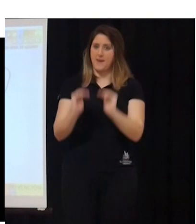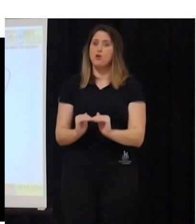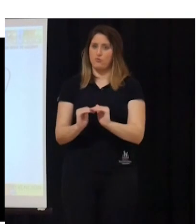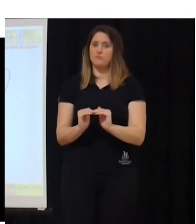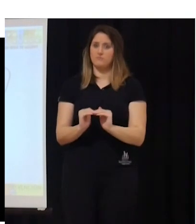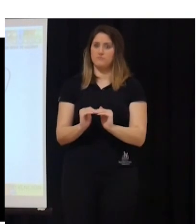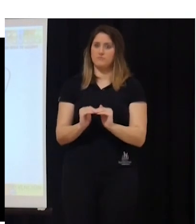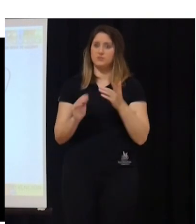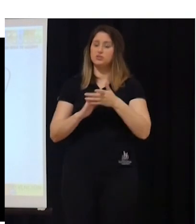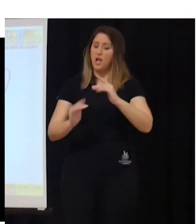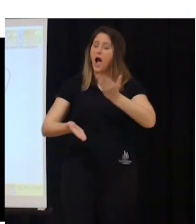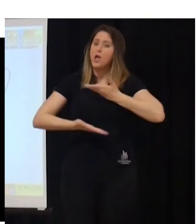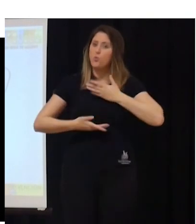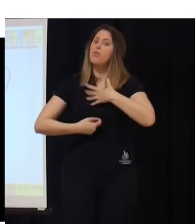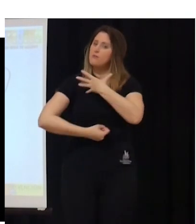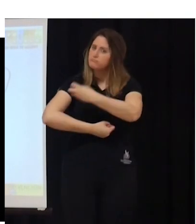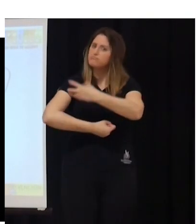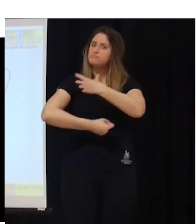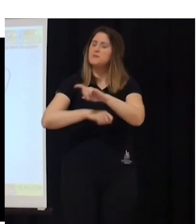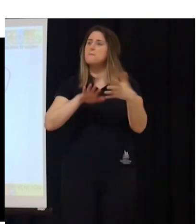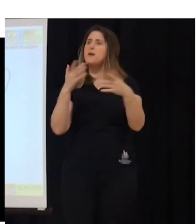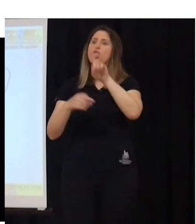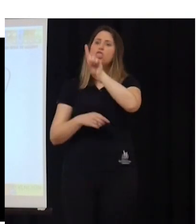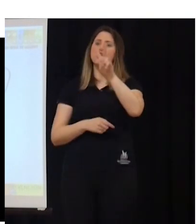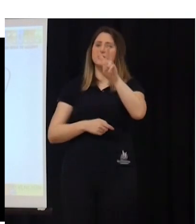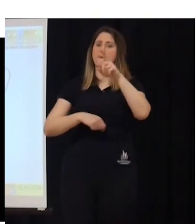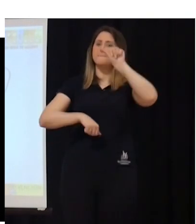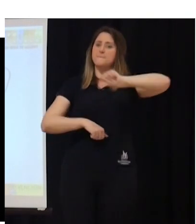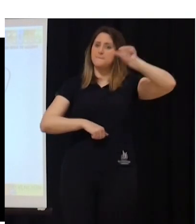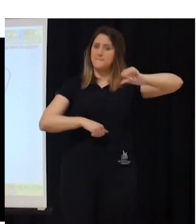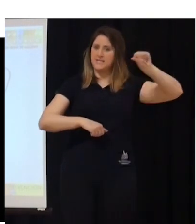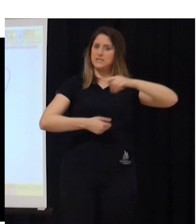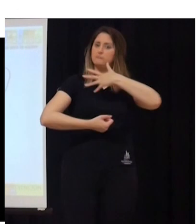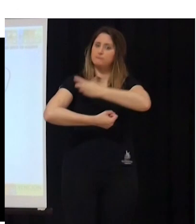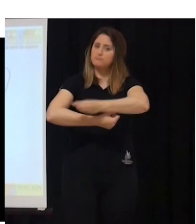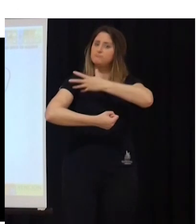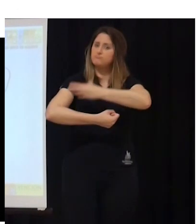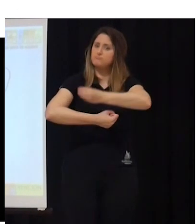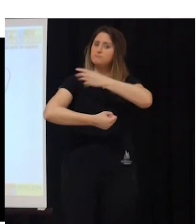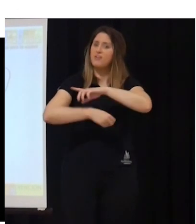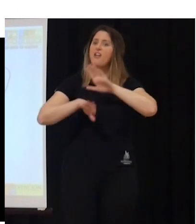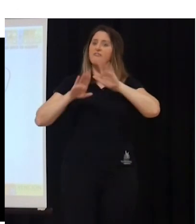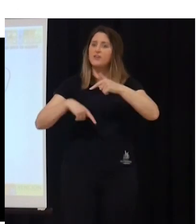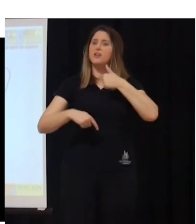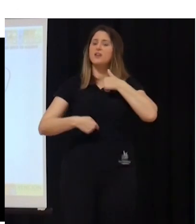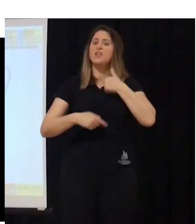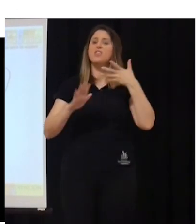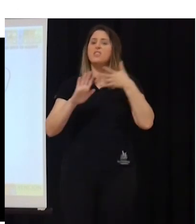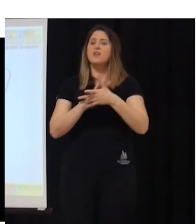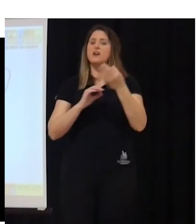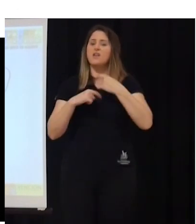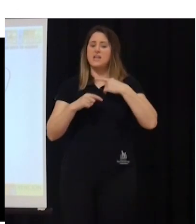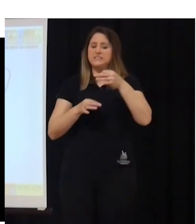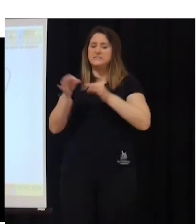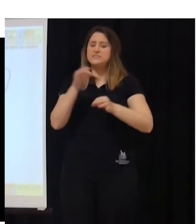un efecto acumulativo. Cada 12 meses de lactancia, uno disminuye su riesgo de padecer